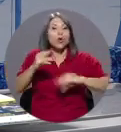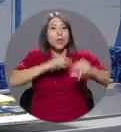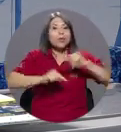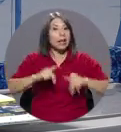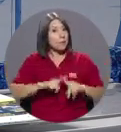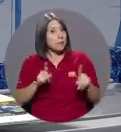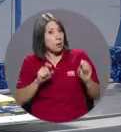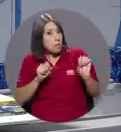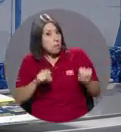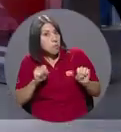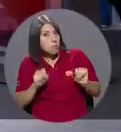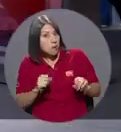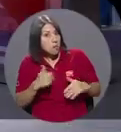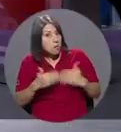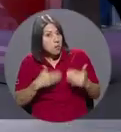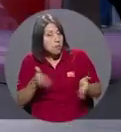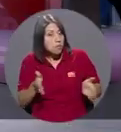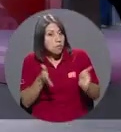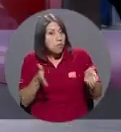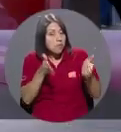comercial. Pero tiene potencial.